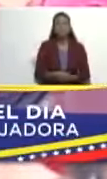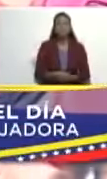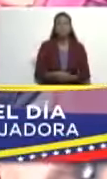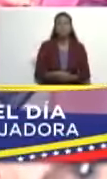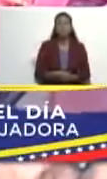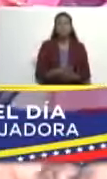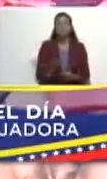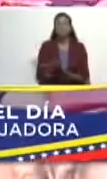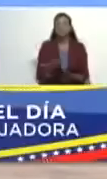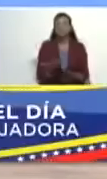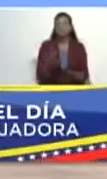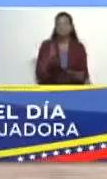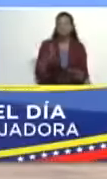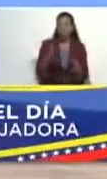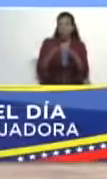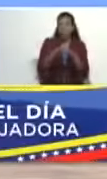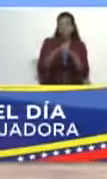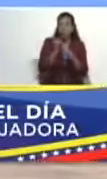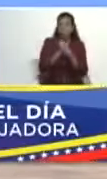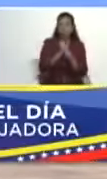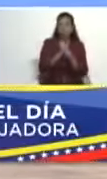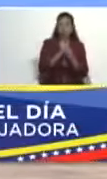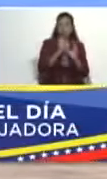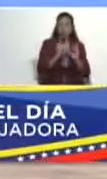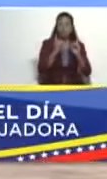hemos venido tomando